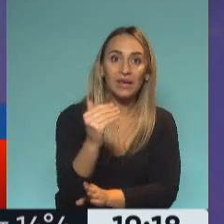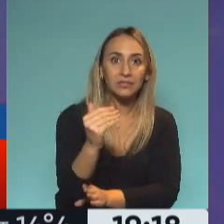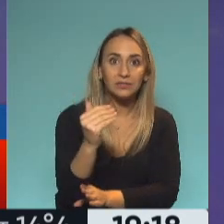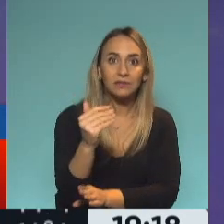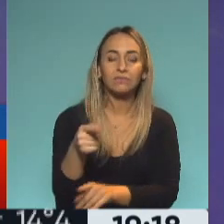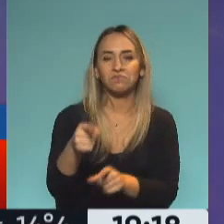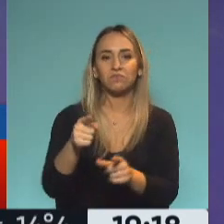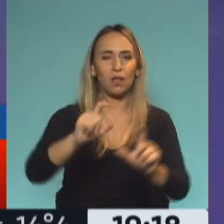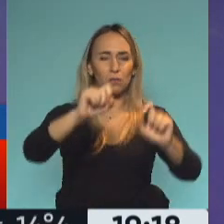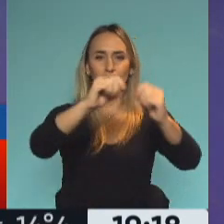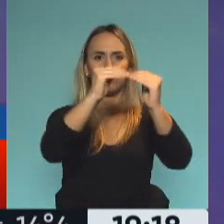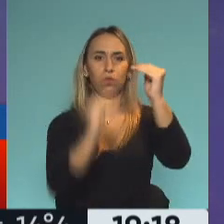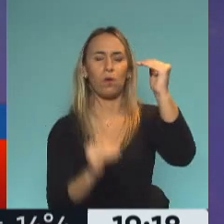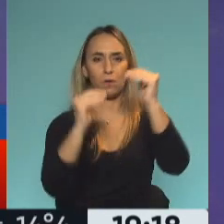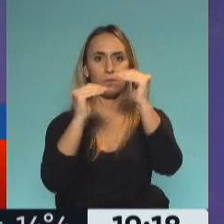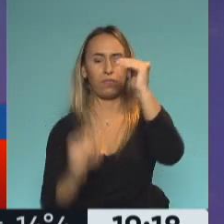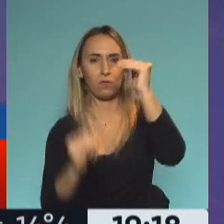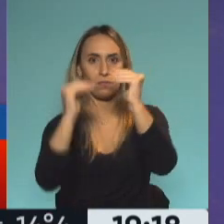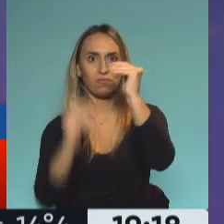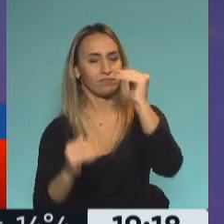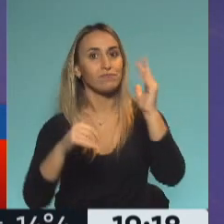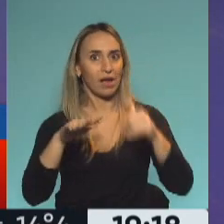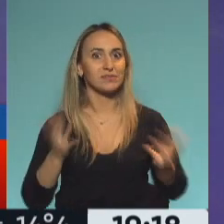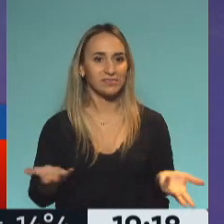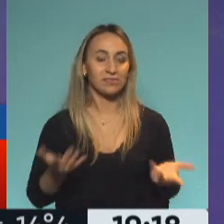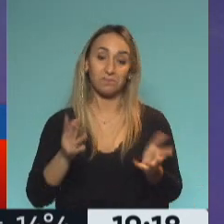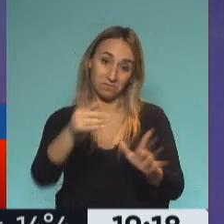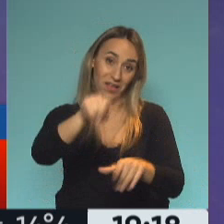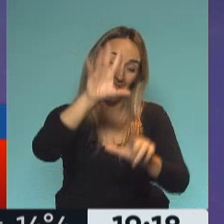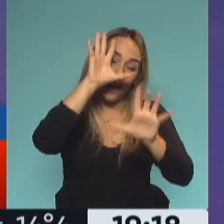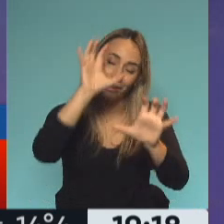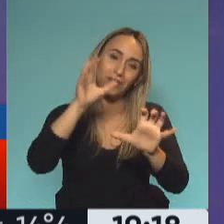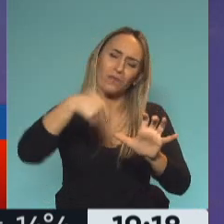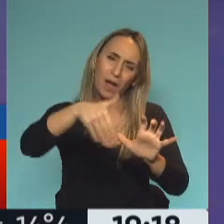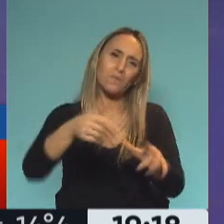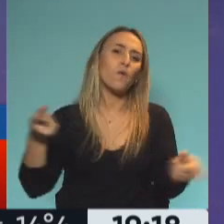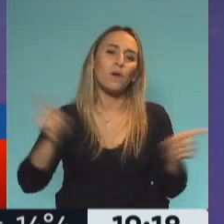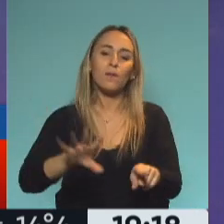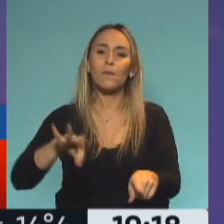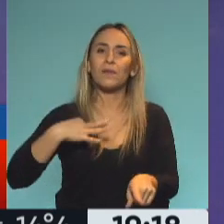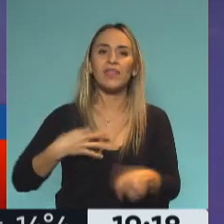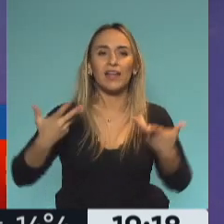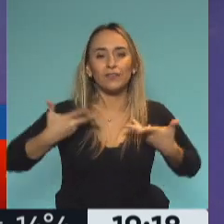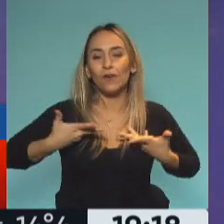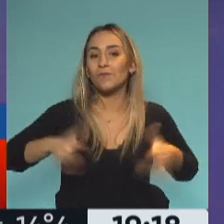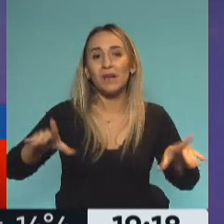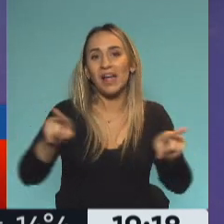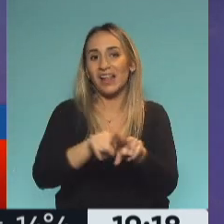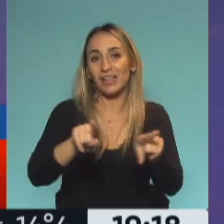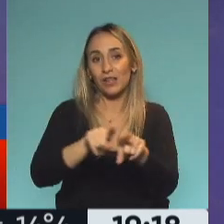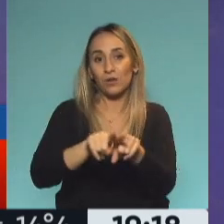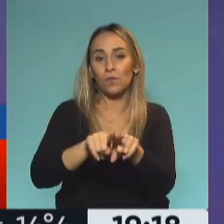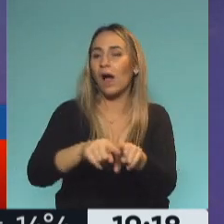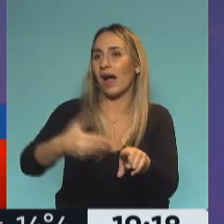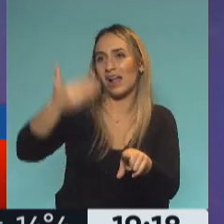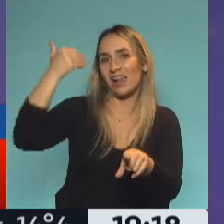altamente significativa. Y ténganlo en cuenta, señora, ¿sí? Volveremos alguna vez a una vida absolutamente normal como la teníamos